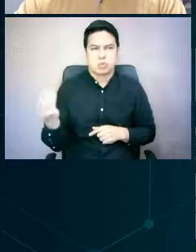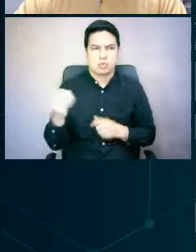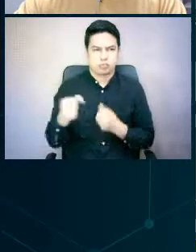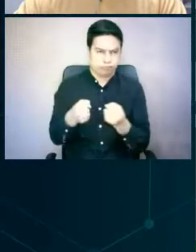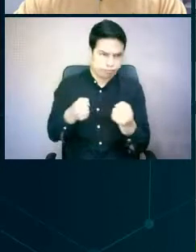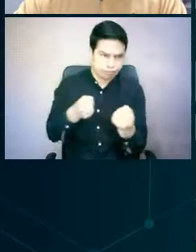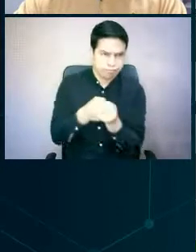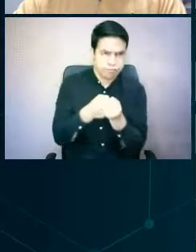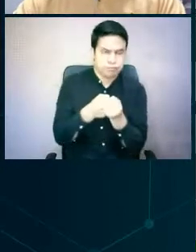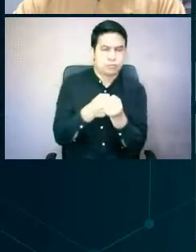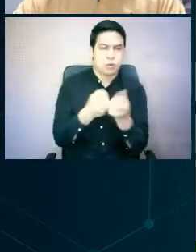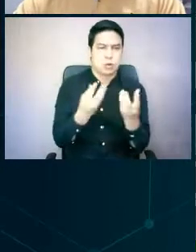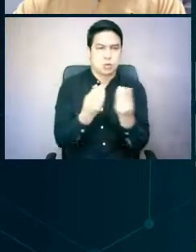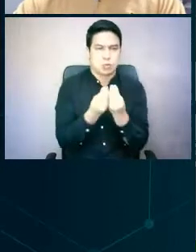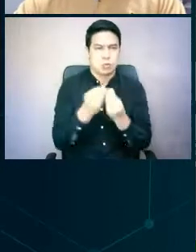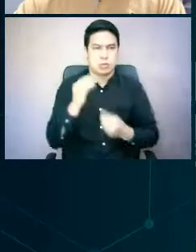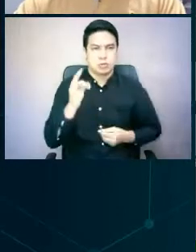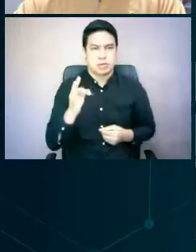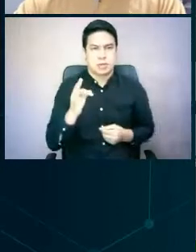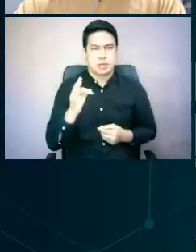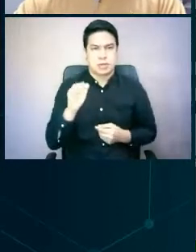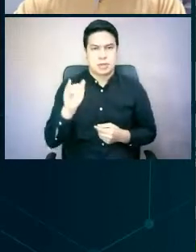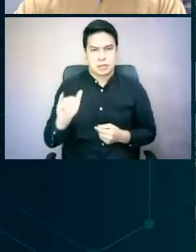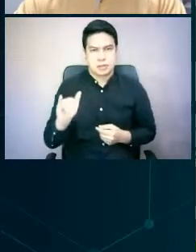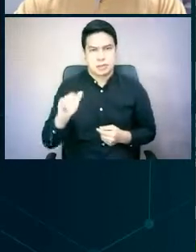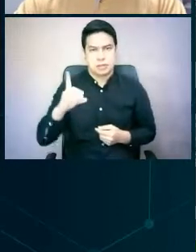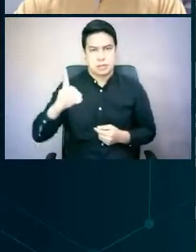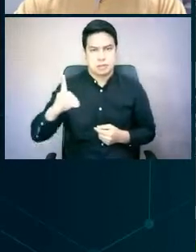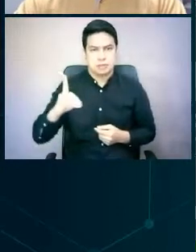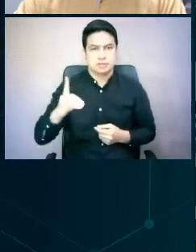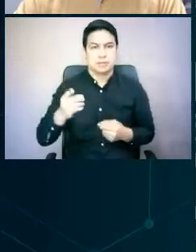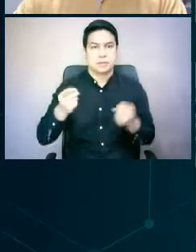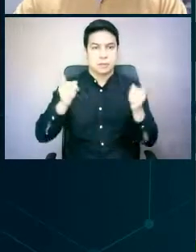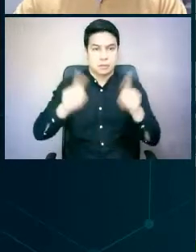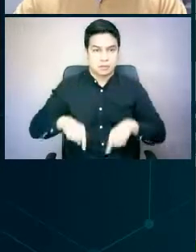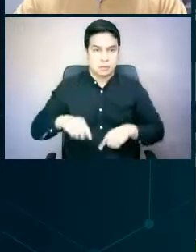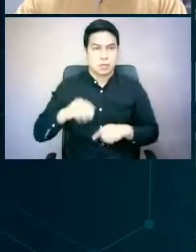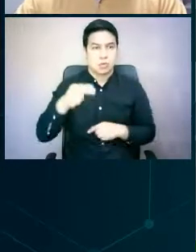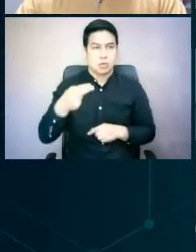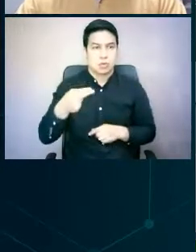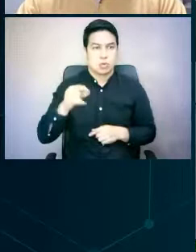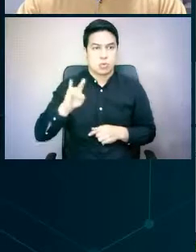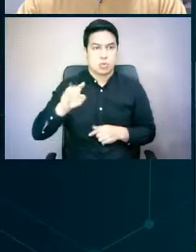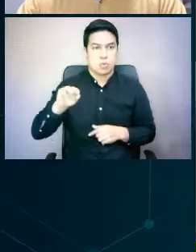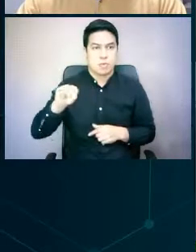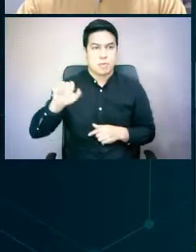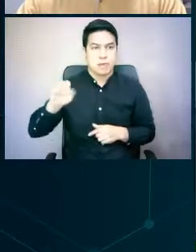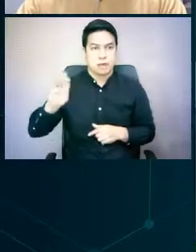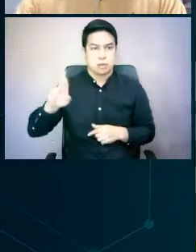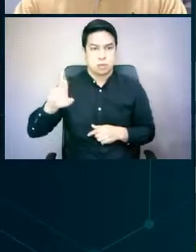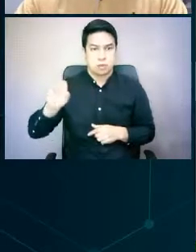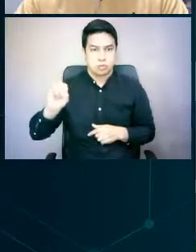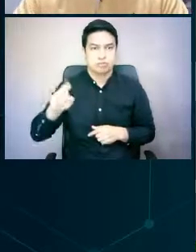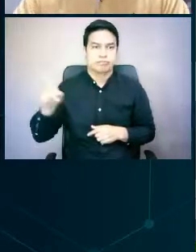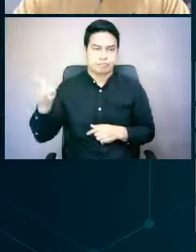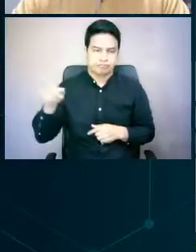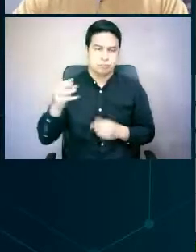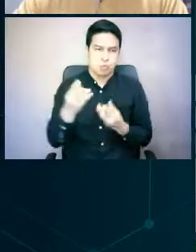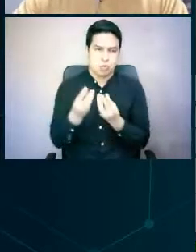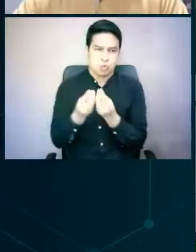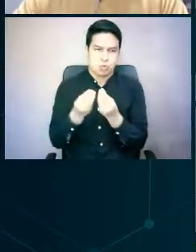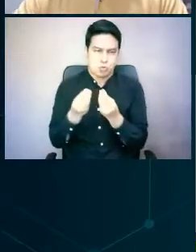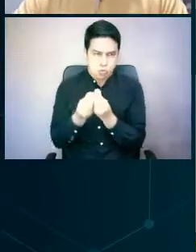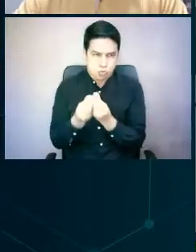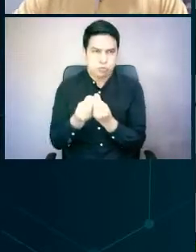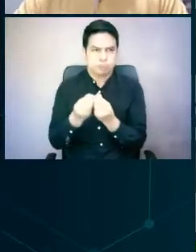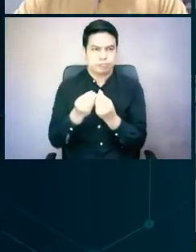TID. También estuvo José Humberto Márquez, de la Unidad de Subestaciones y Líneas de TID. El compañero